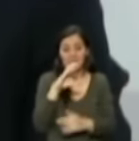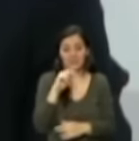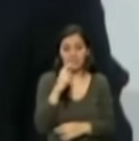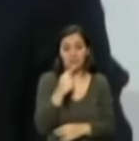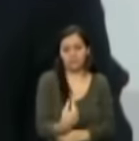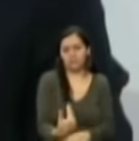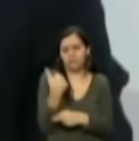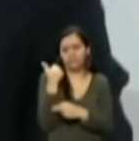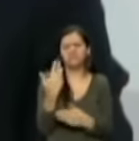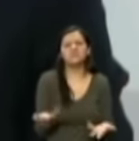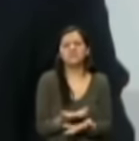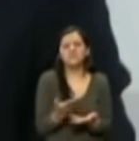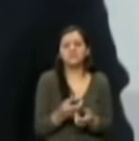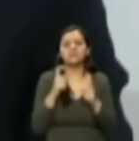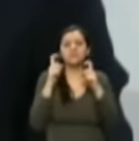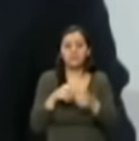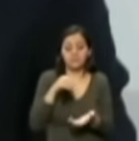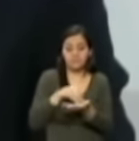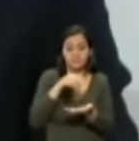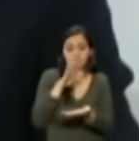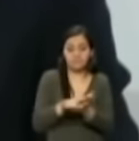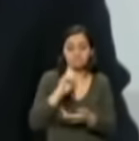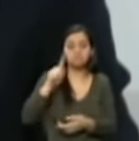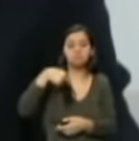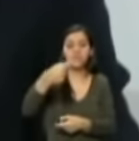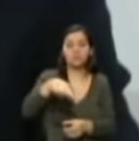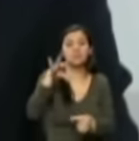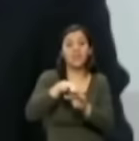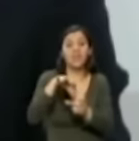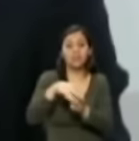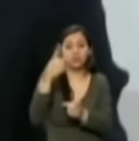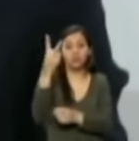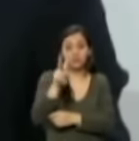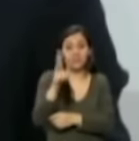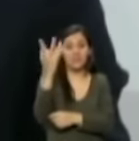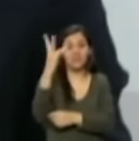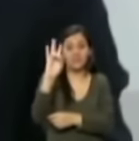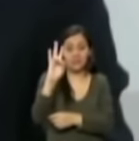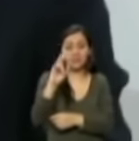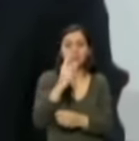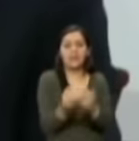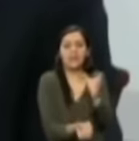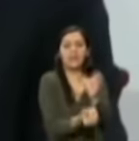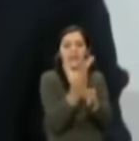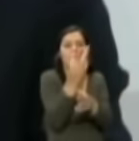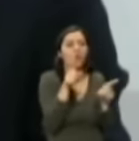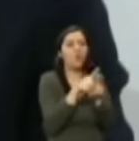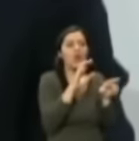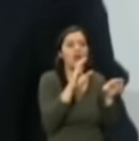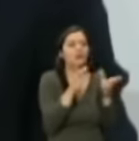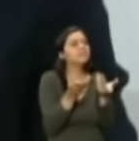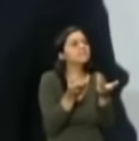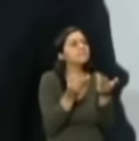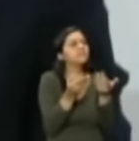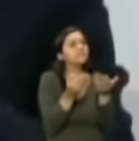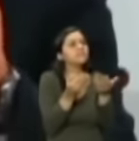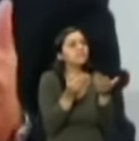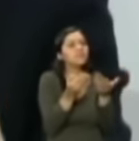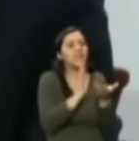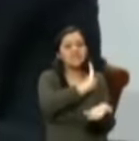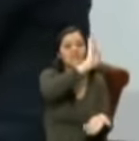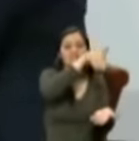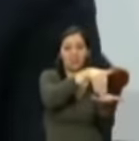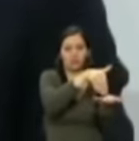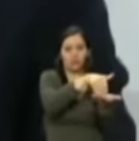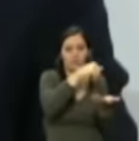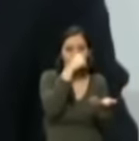Electoral, es implementar para las elecciones del 2017 un centro integral, un demando integral, tanto para